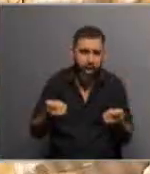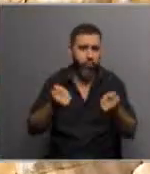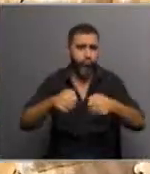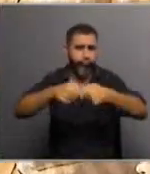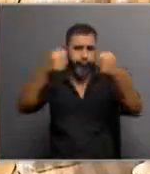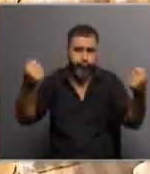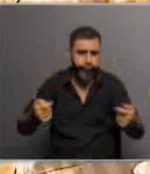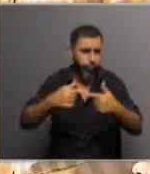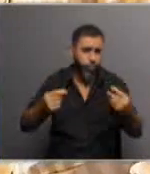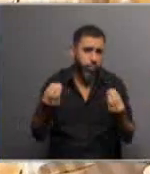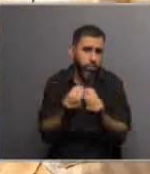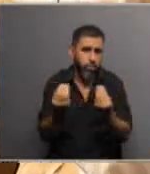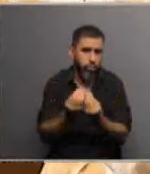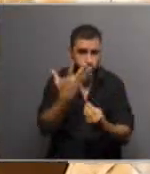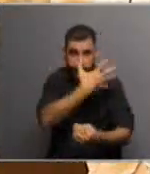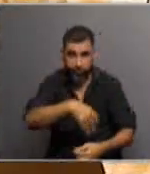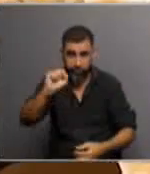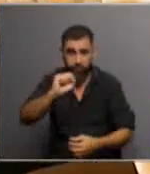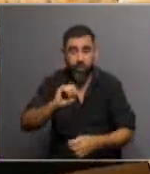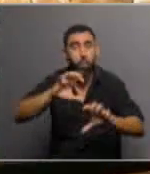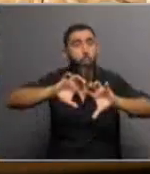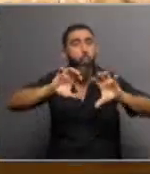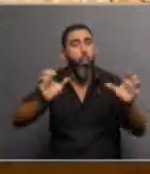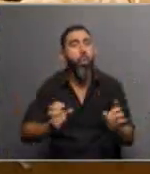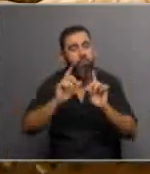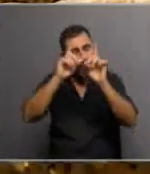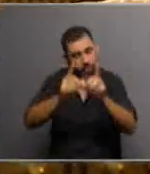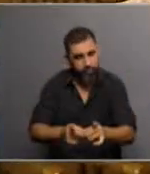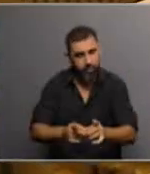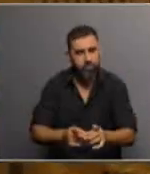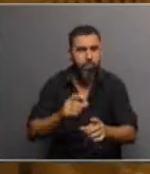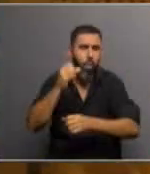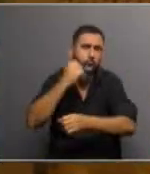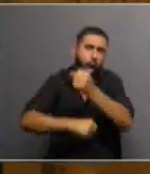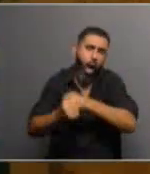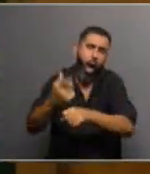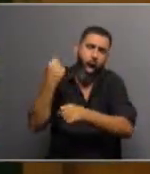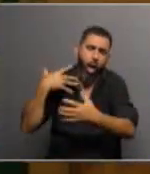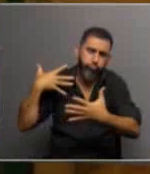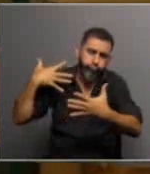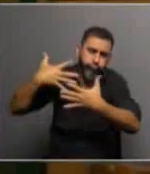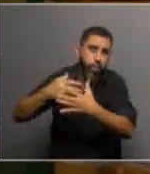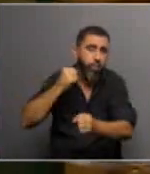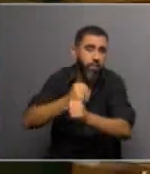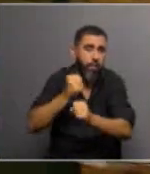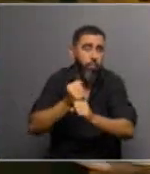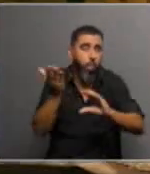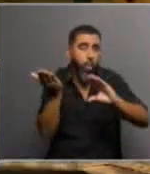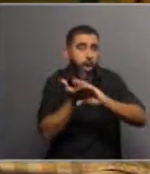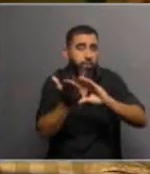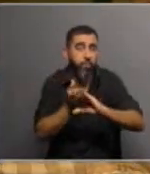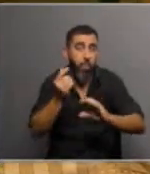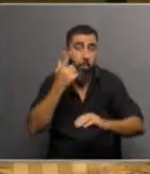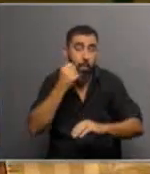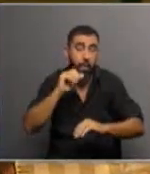eso se llevó para ti hace muchos años que venimos trabajando con el archivo zitarrosa porque imagínate papá hace